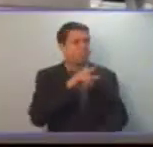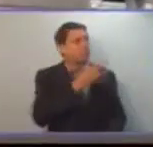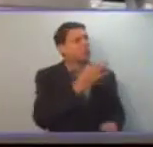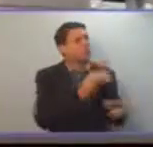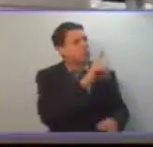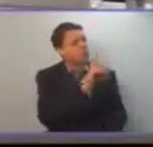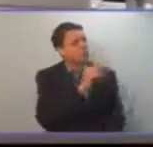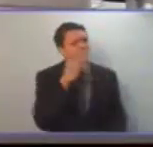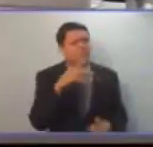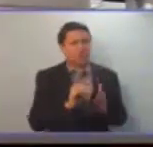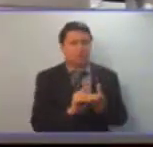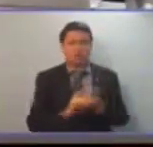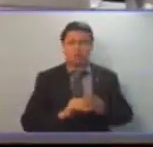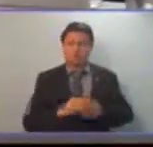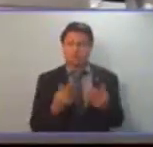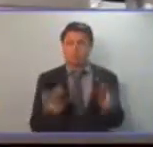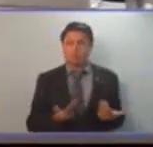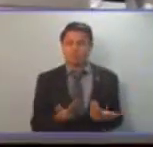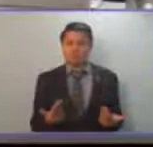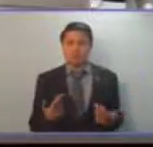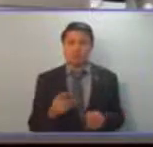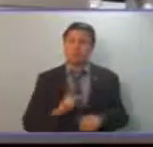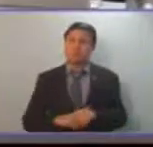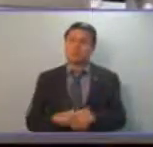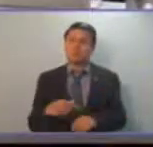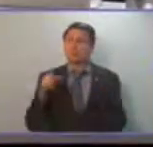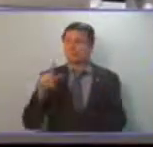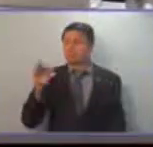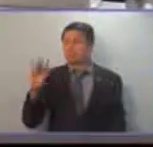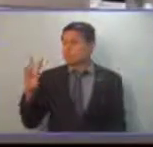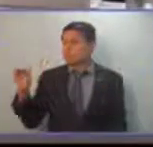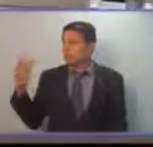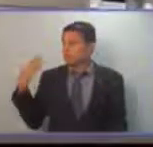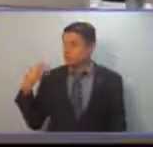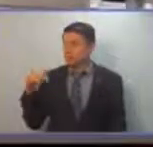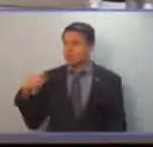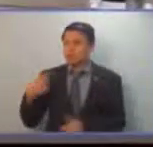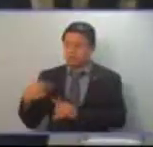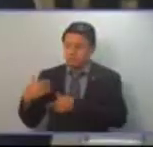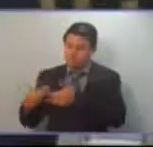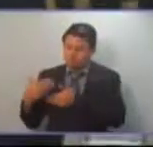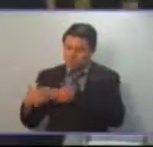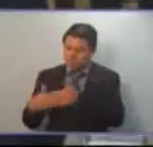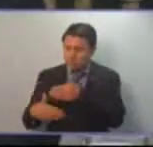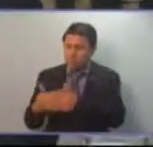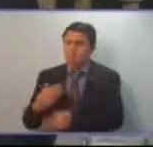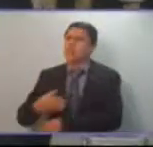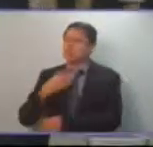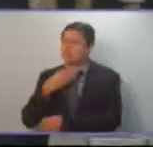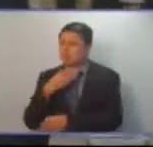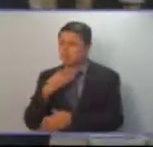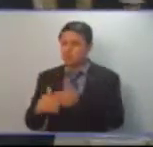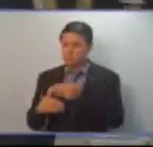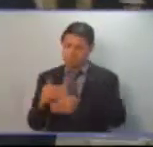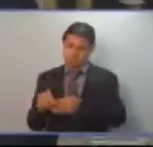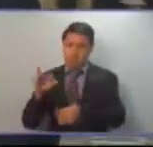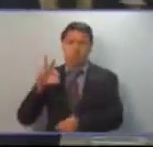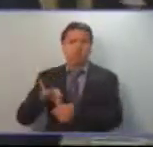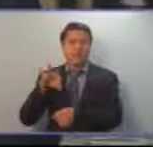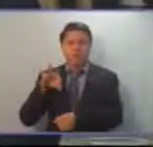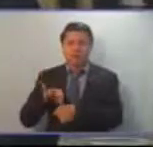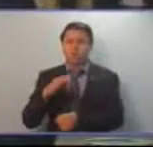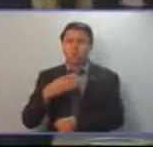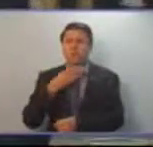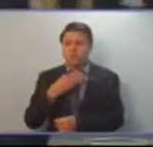preguntar, diputada, el hecho de que de la década de los 80 para acá ha sido un proceso difícil, procesos electorales muy